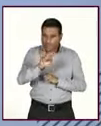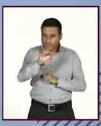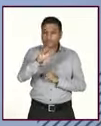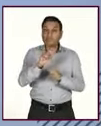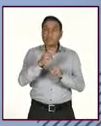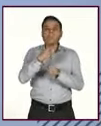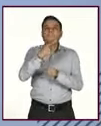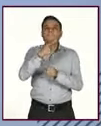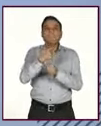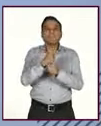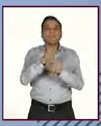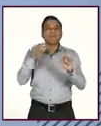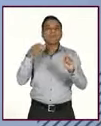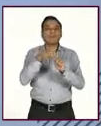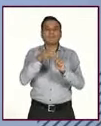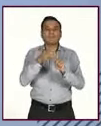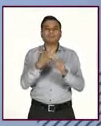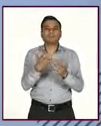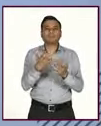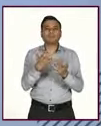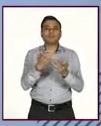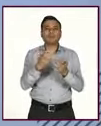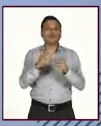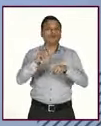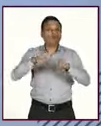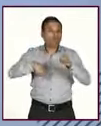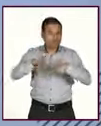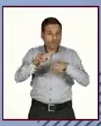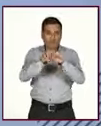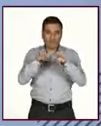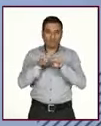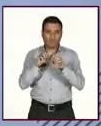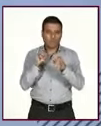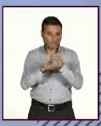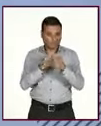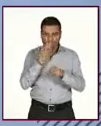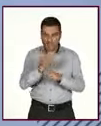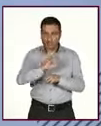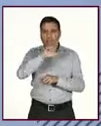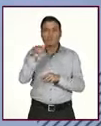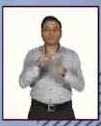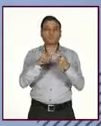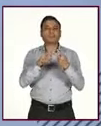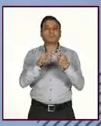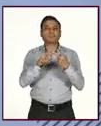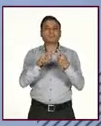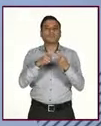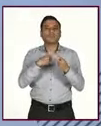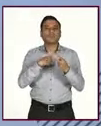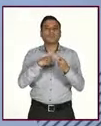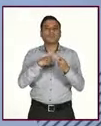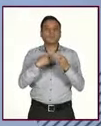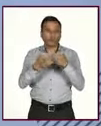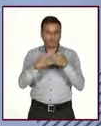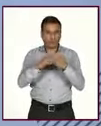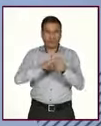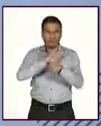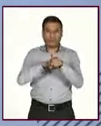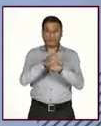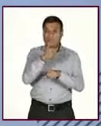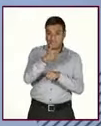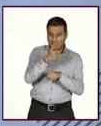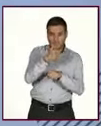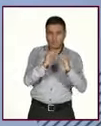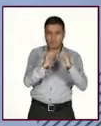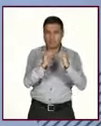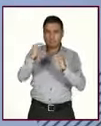quiero integrarme al equipo de fútbol, listo. Bueno, quiero subir, tengo 6 y voy a subir a 7, perfecto. O sea, tampoco